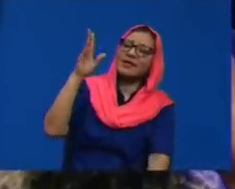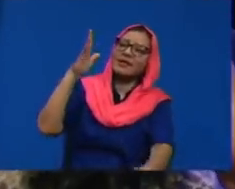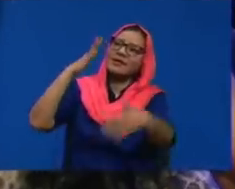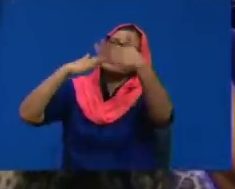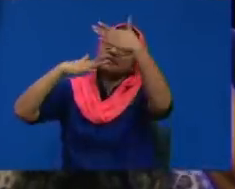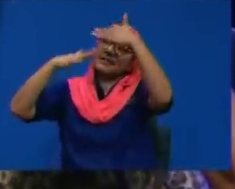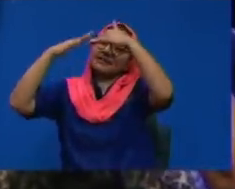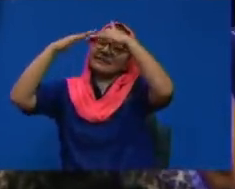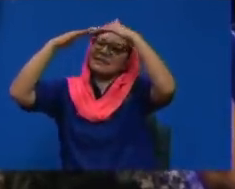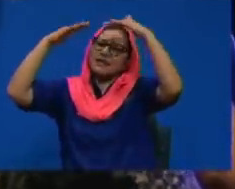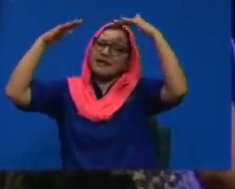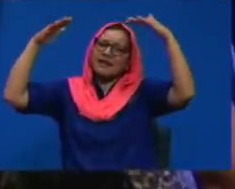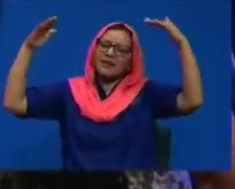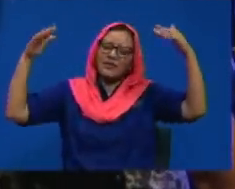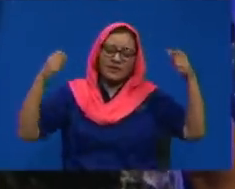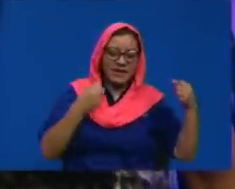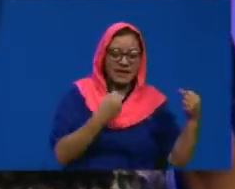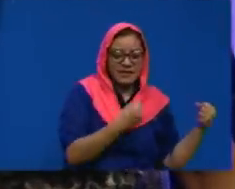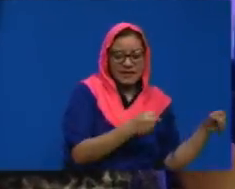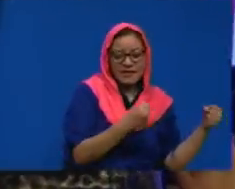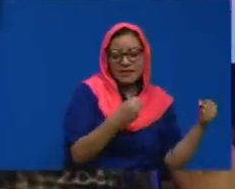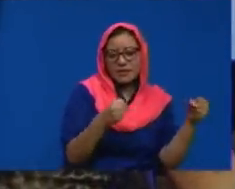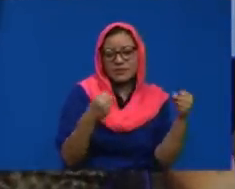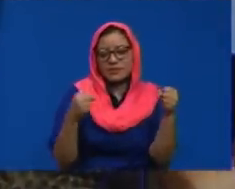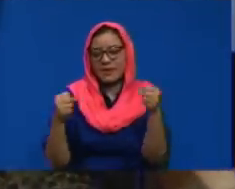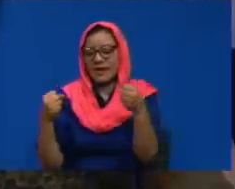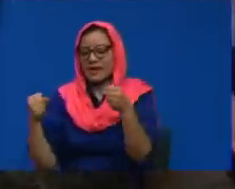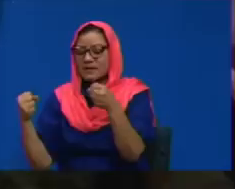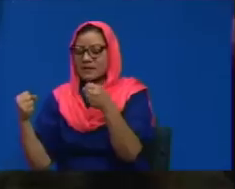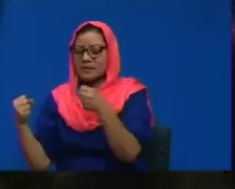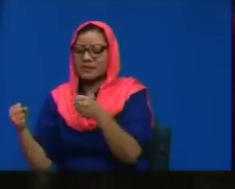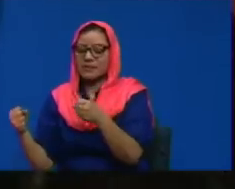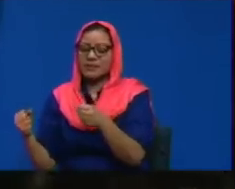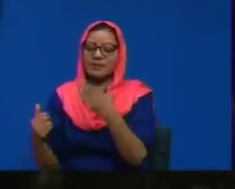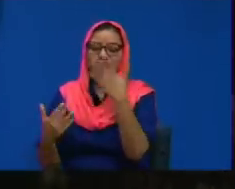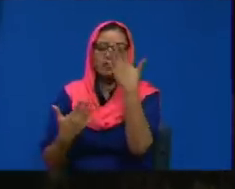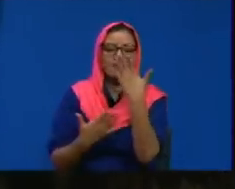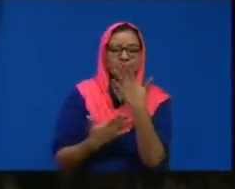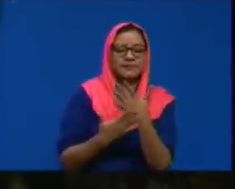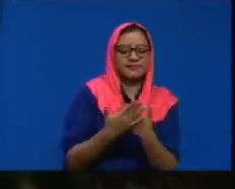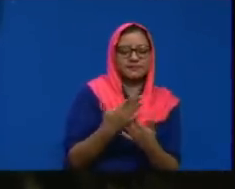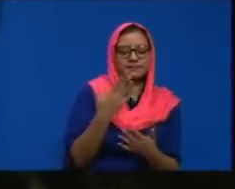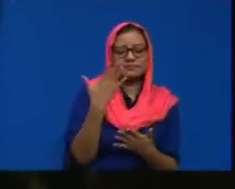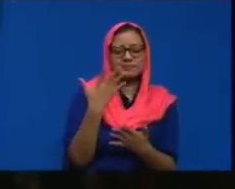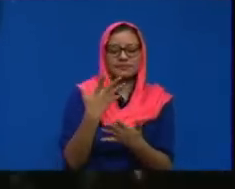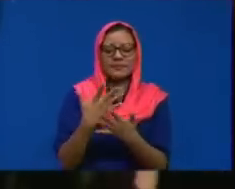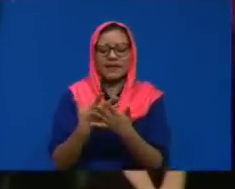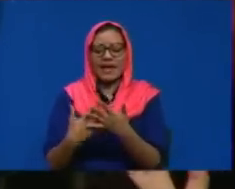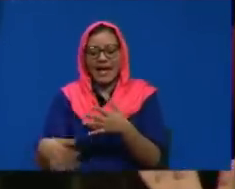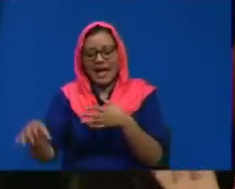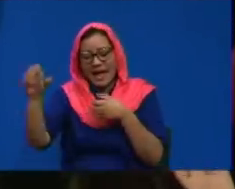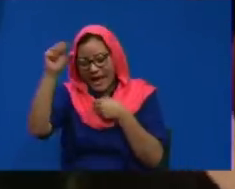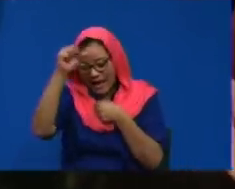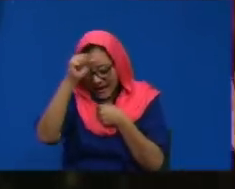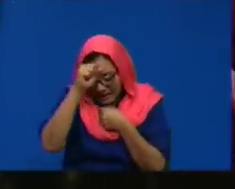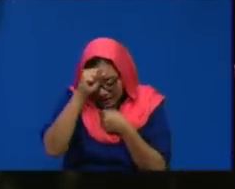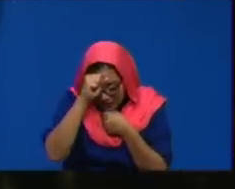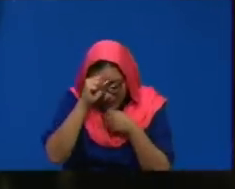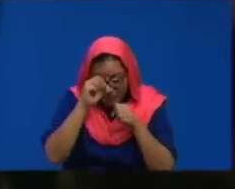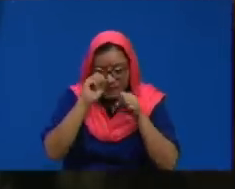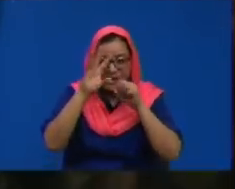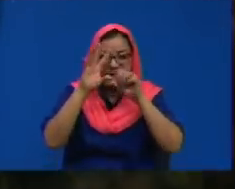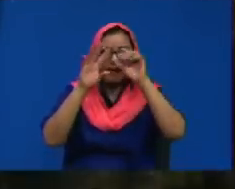veo, Dios, el cielo, obra de tus manos. Declárelo con todo su corazón.